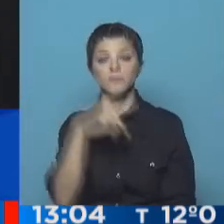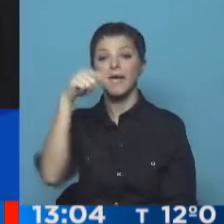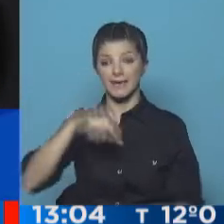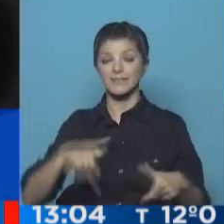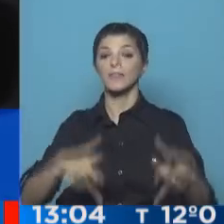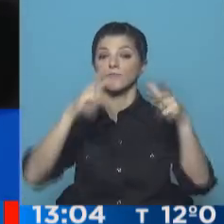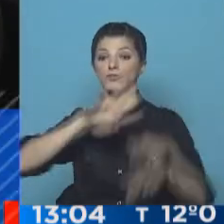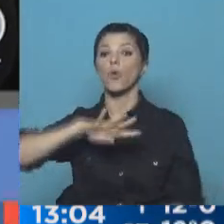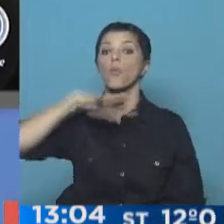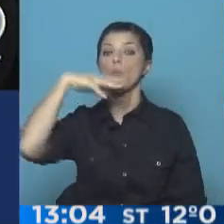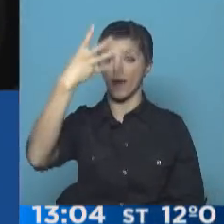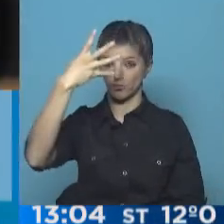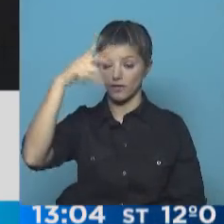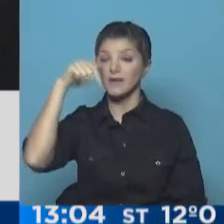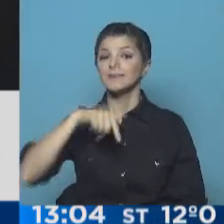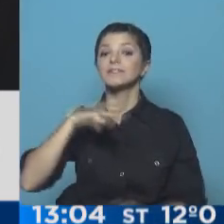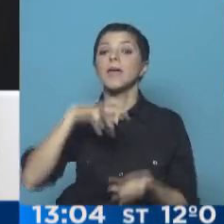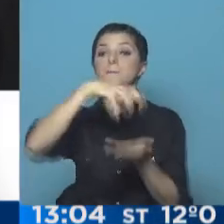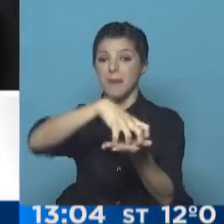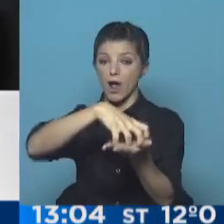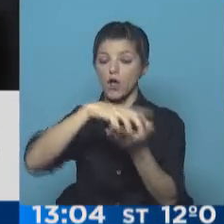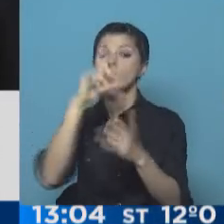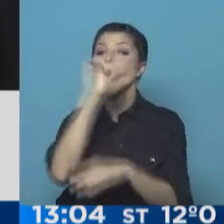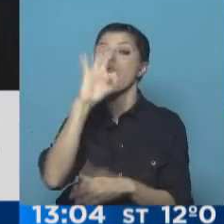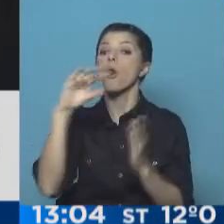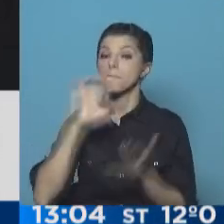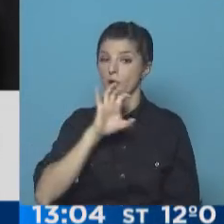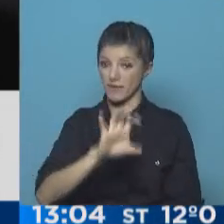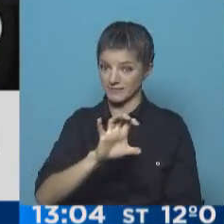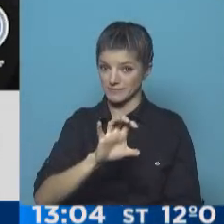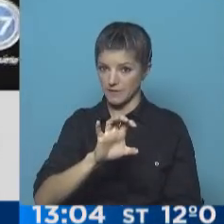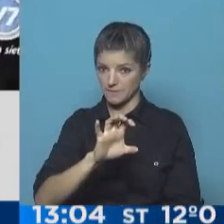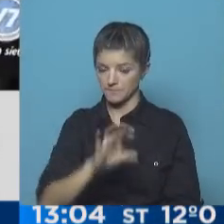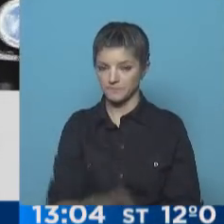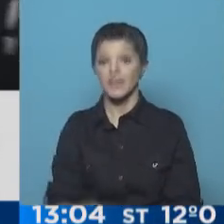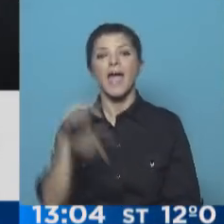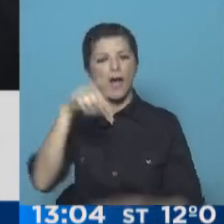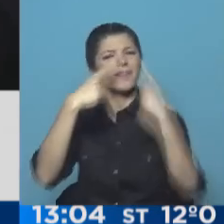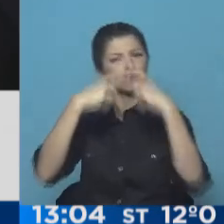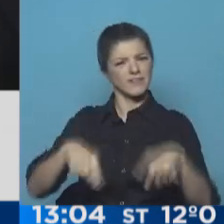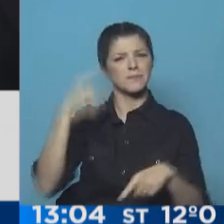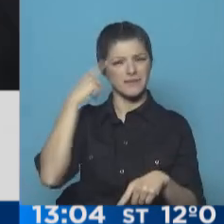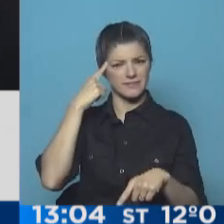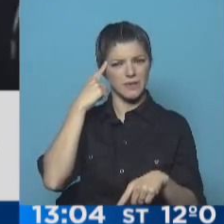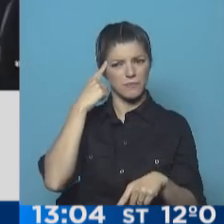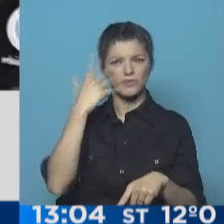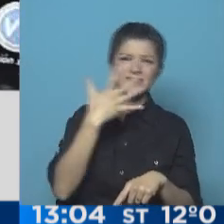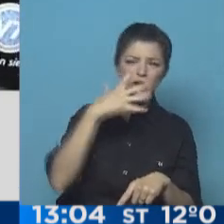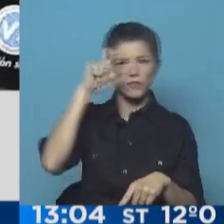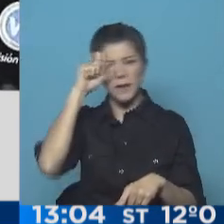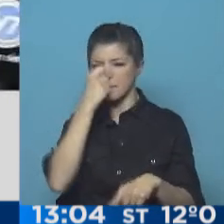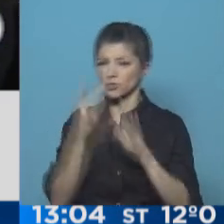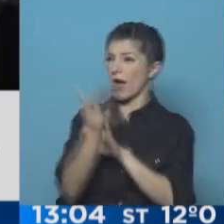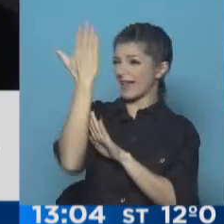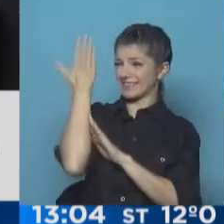piso de esta sede central del banco provincial se levanta el auditorio que tiene un panorama esta hora muy diferente al que tenía hasta hace 5 o 10 minutos